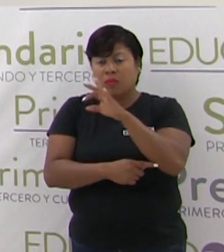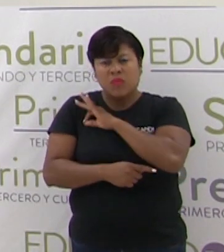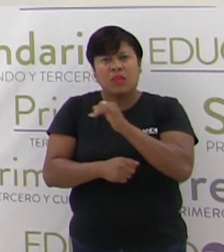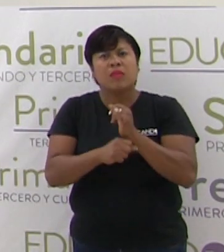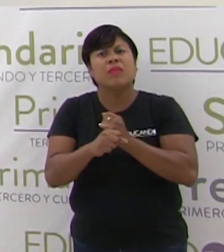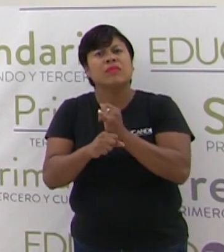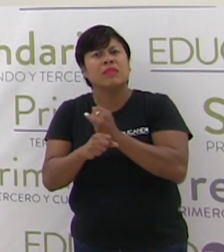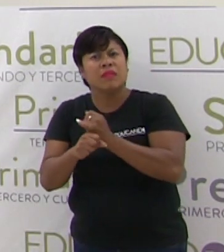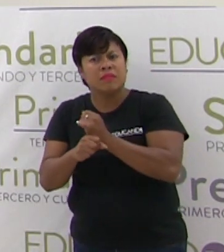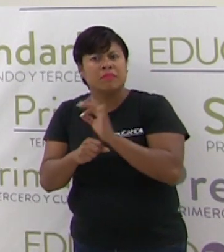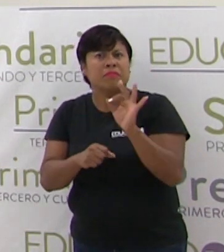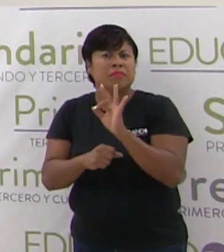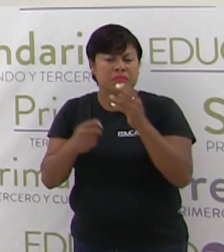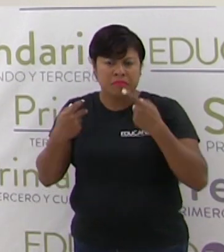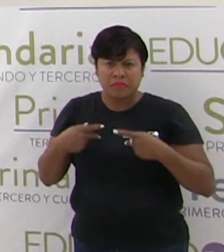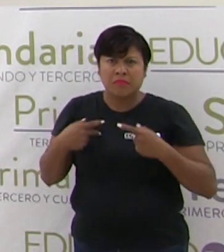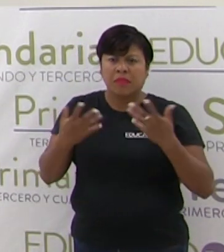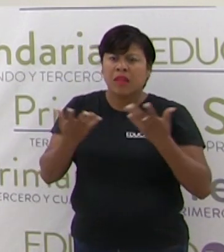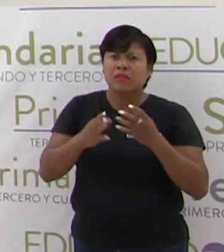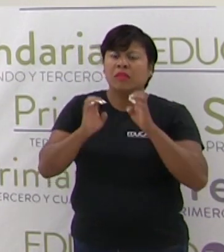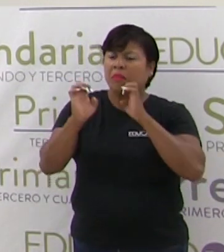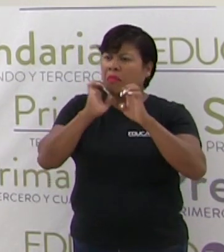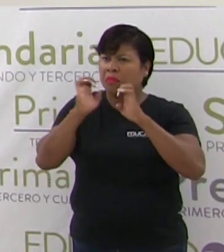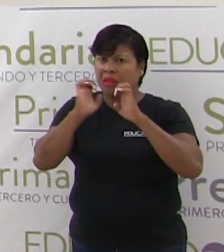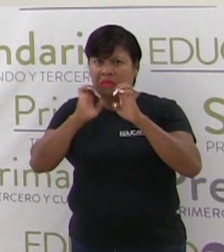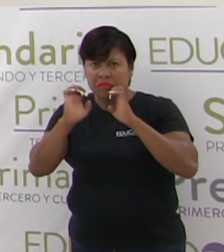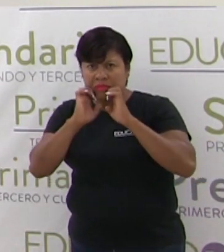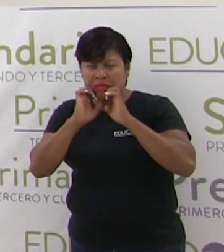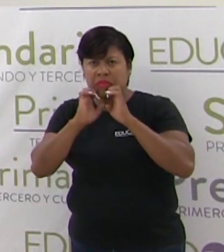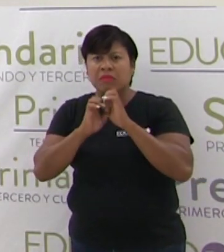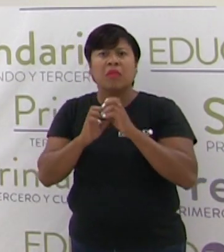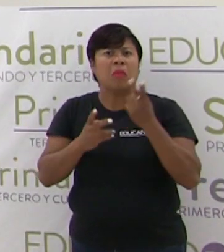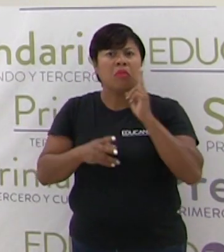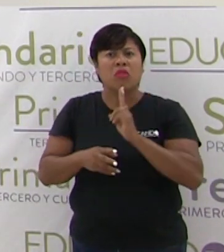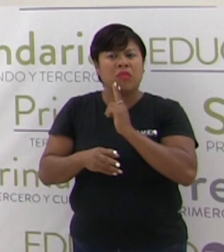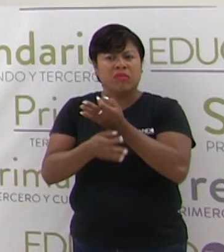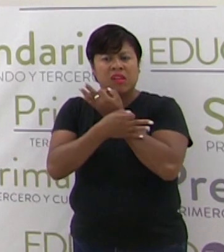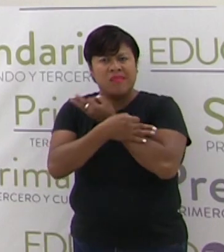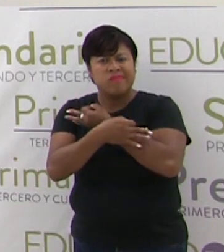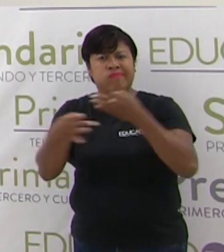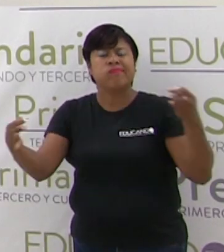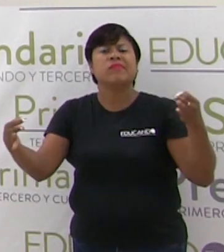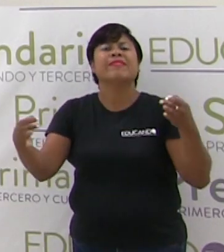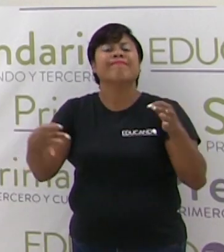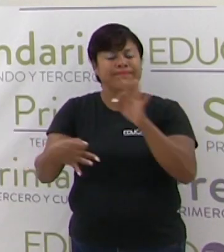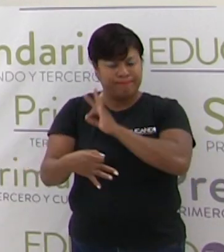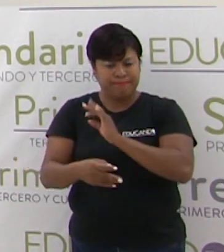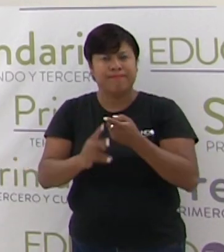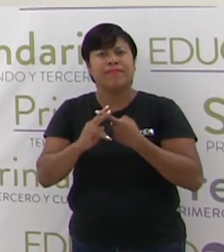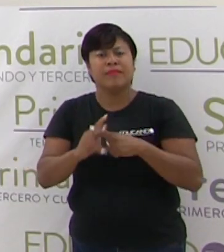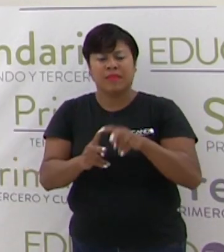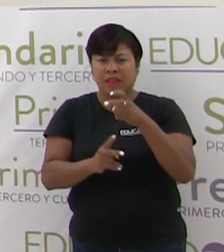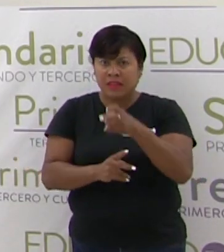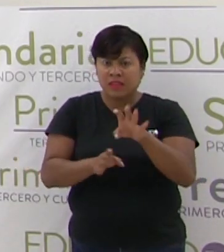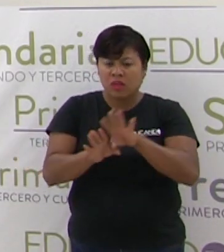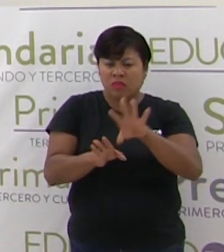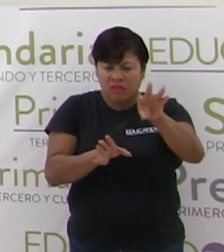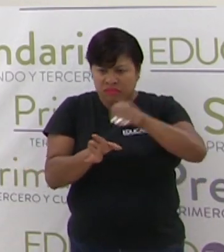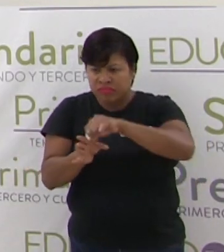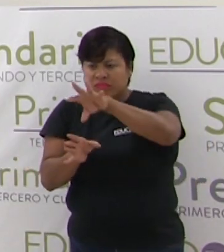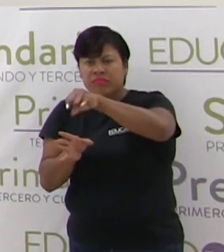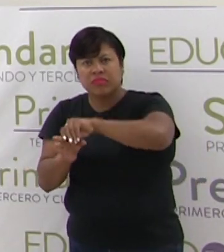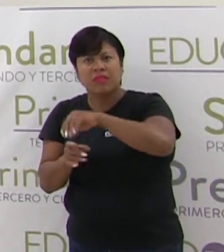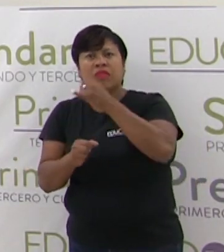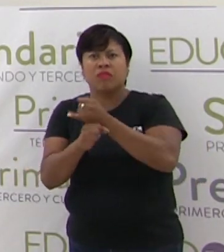pueden investigar a ver si alguien hizo un reportaje, si fue una noticia, pueden empezar a sacar